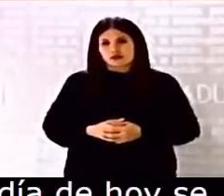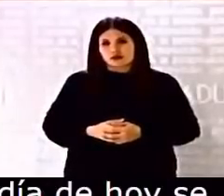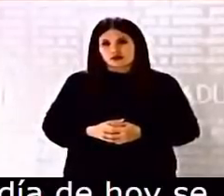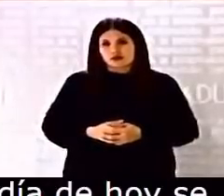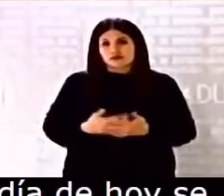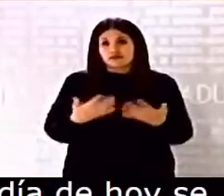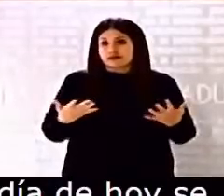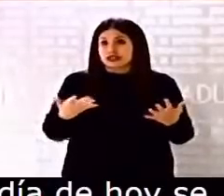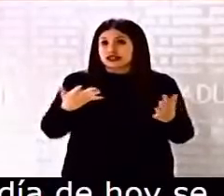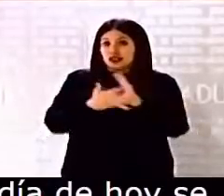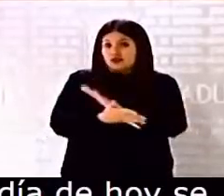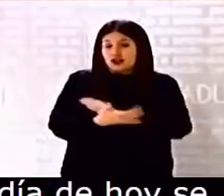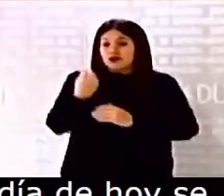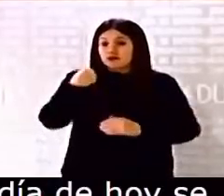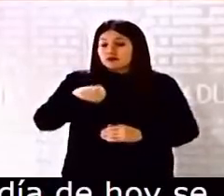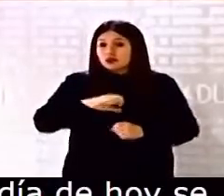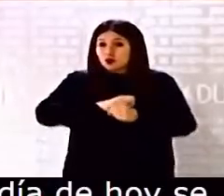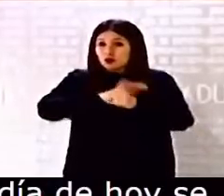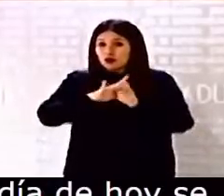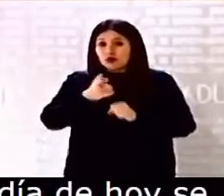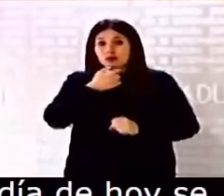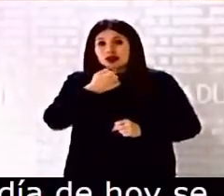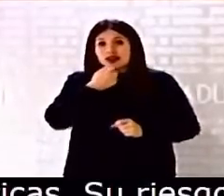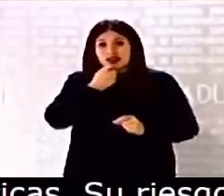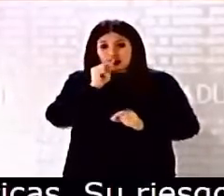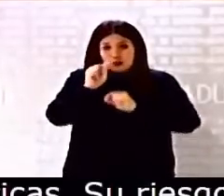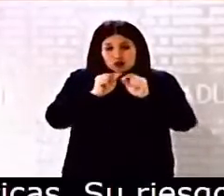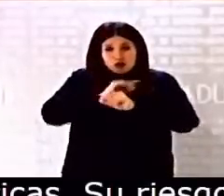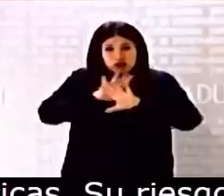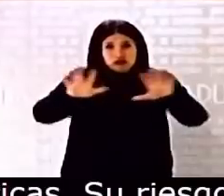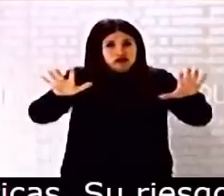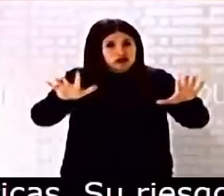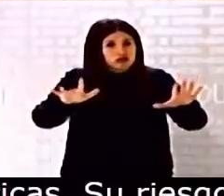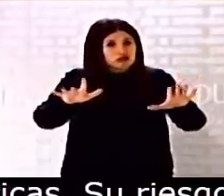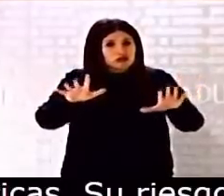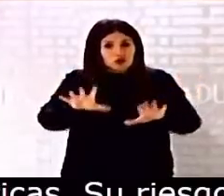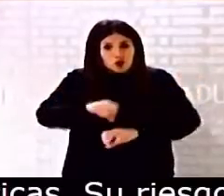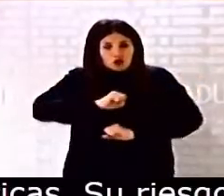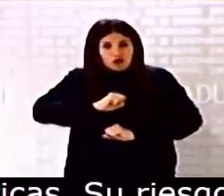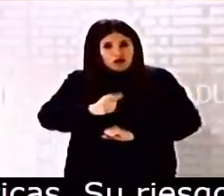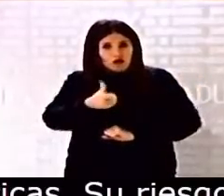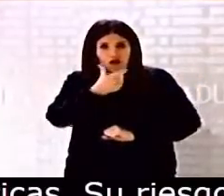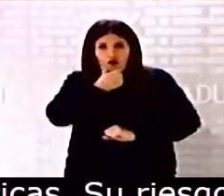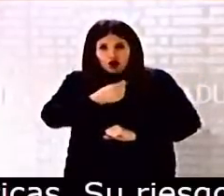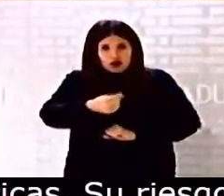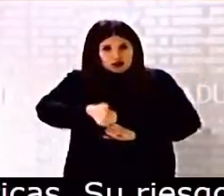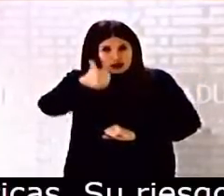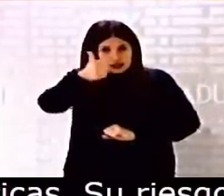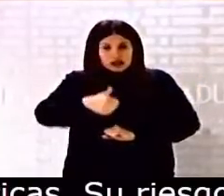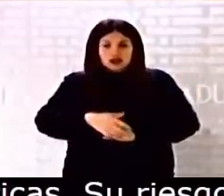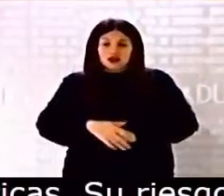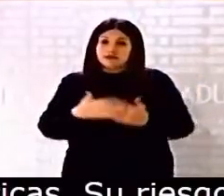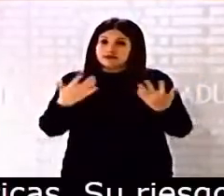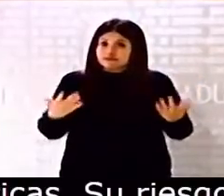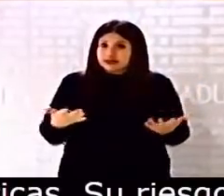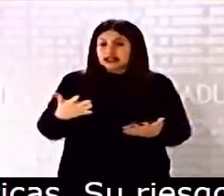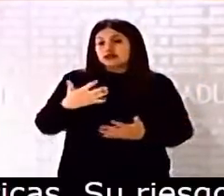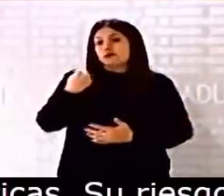Su riesgo de transmisión, como saben, es más alto y, por lo tanto, desde Salud Pública